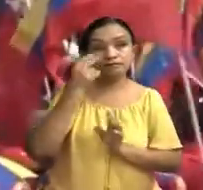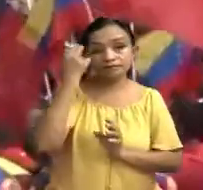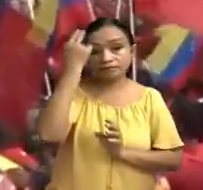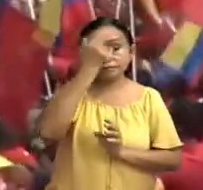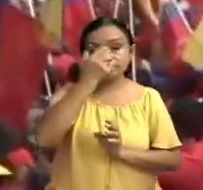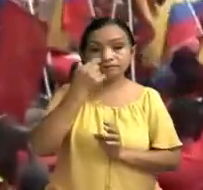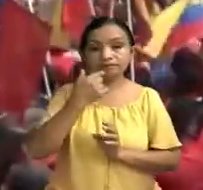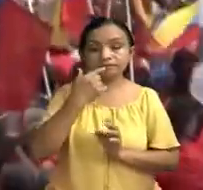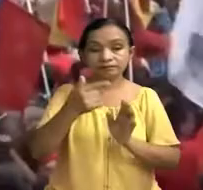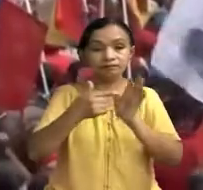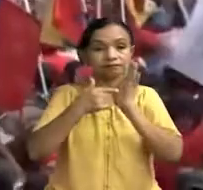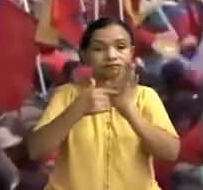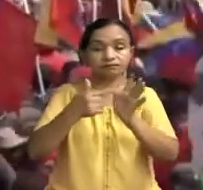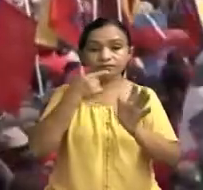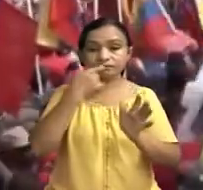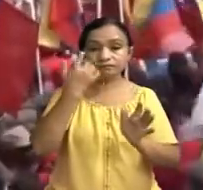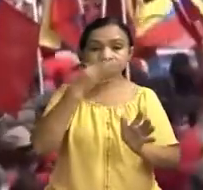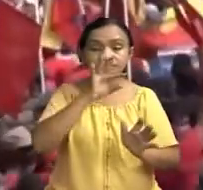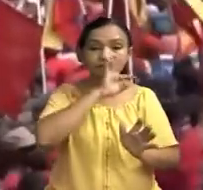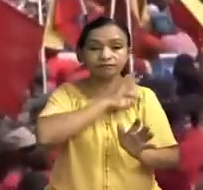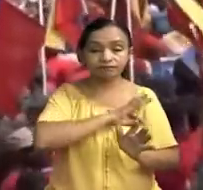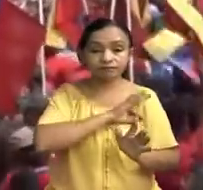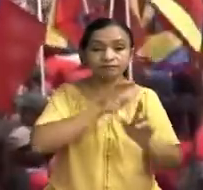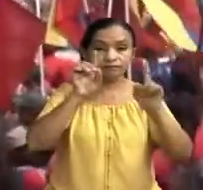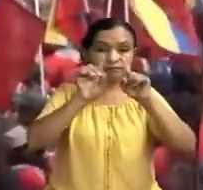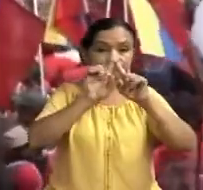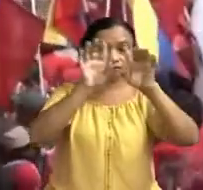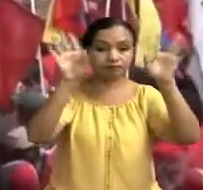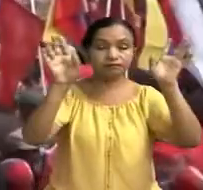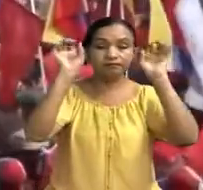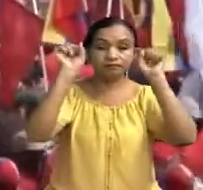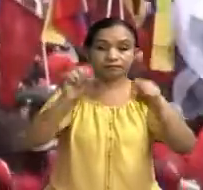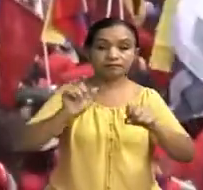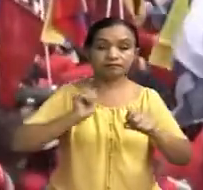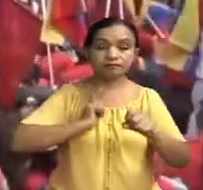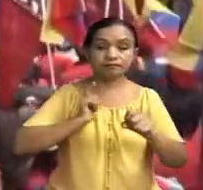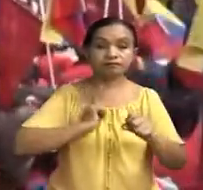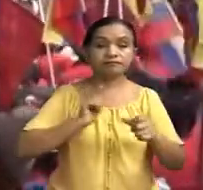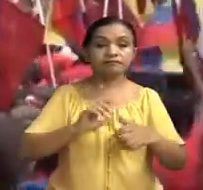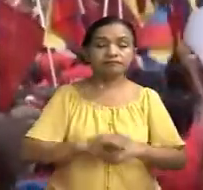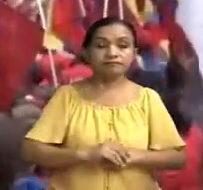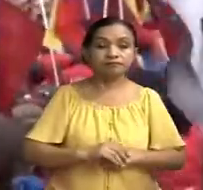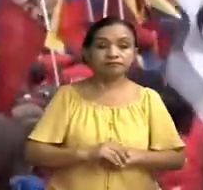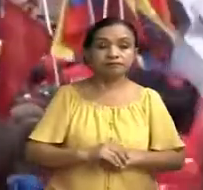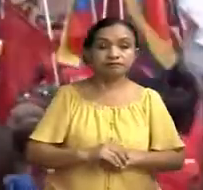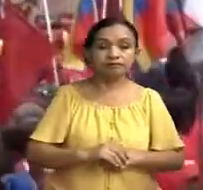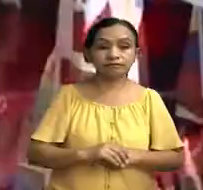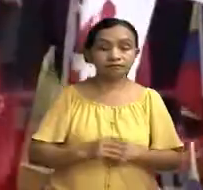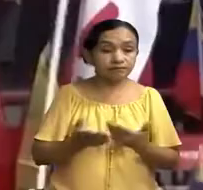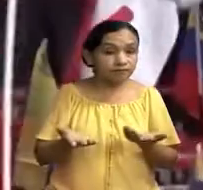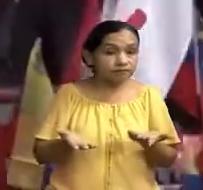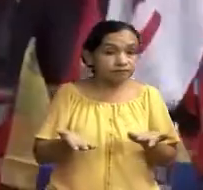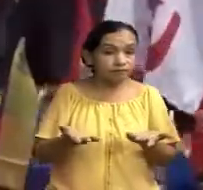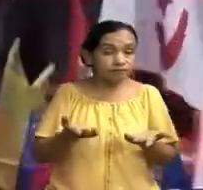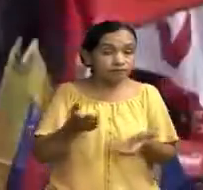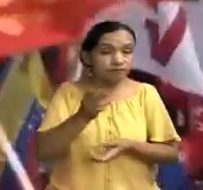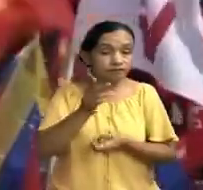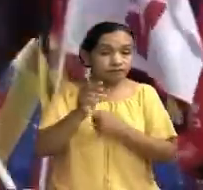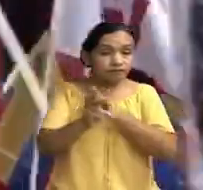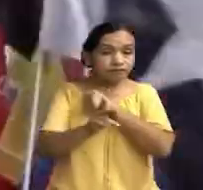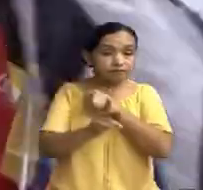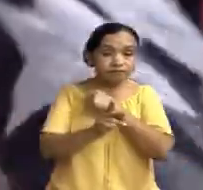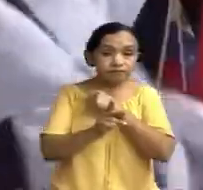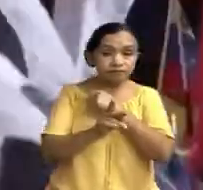ejemplo chileno, porque es el ejemplo más claro y más vivo que podemos tener en común referente. Como este país no tiene otra nación